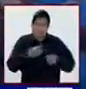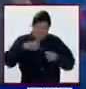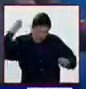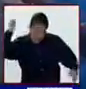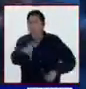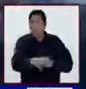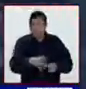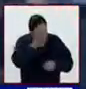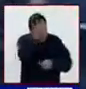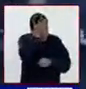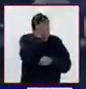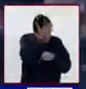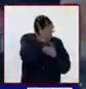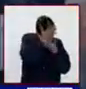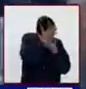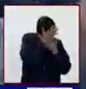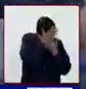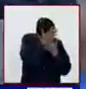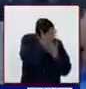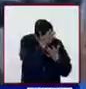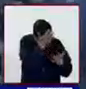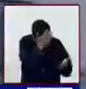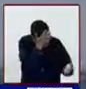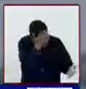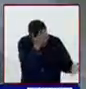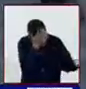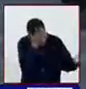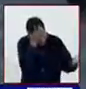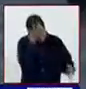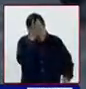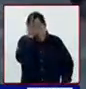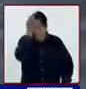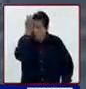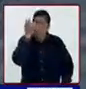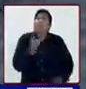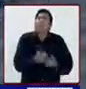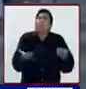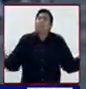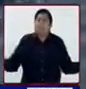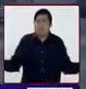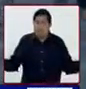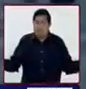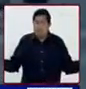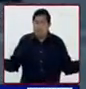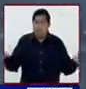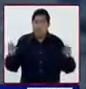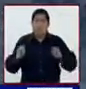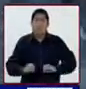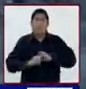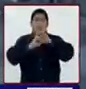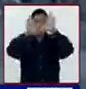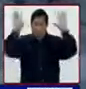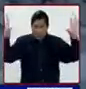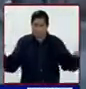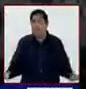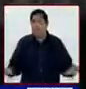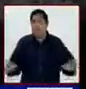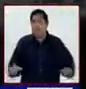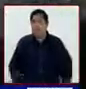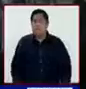apedreado, lastimado. Cuando les estaban increpando, usted está viendo, o sea, la imagen es clarísima. Lo dicen